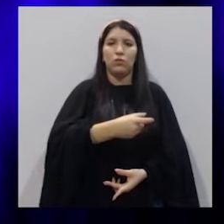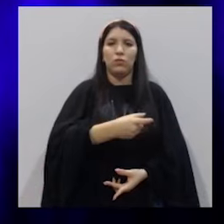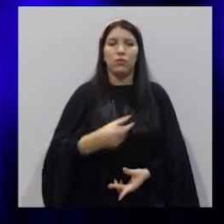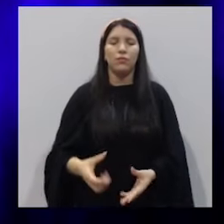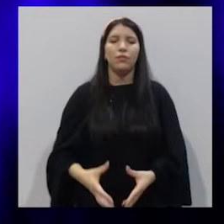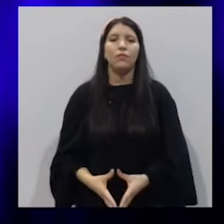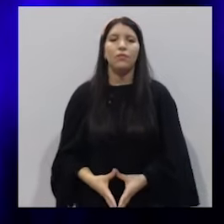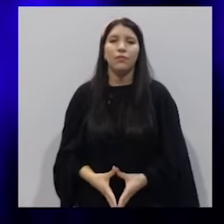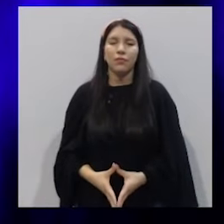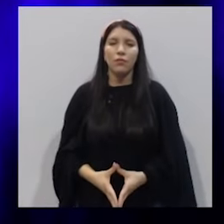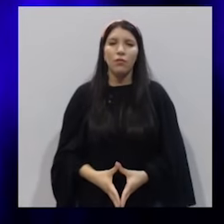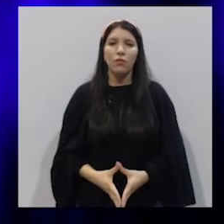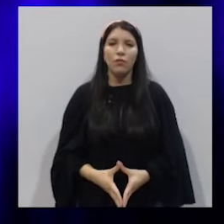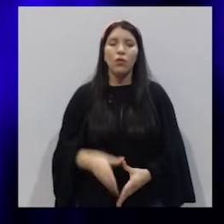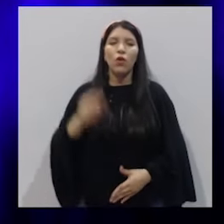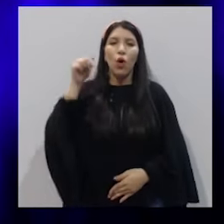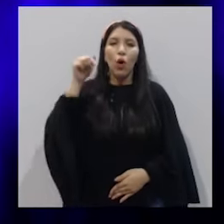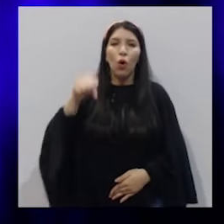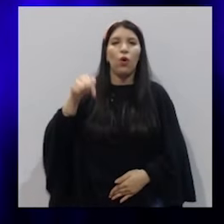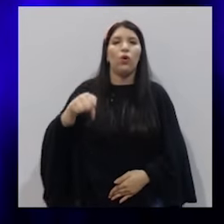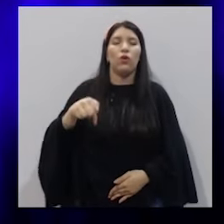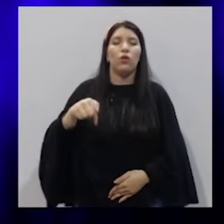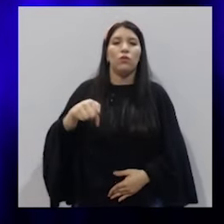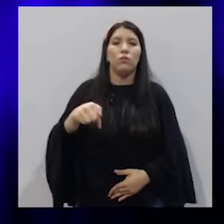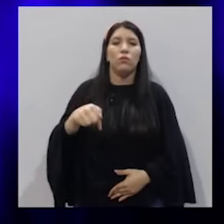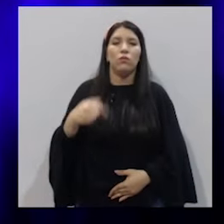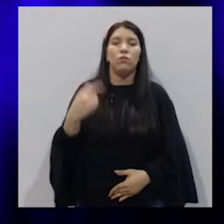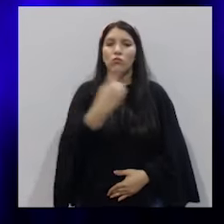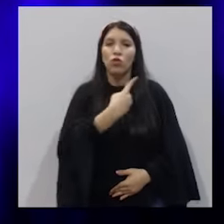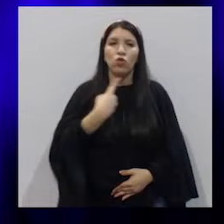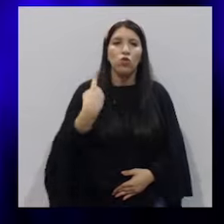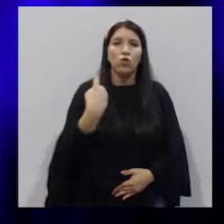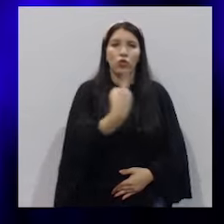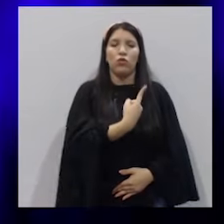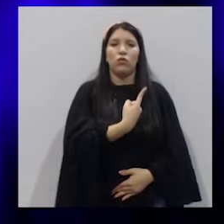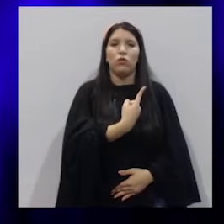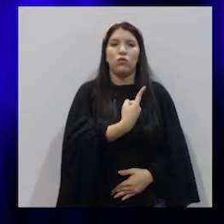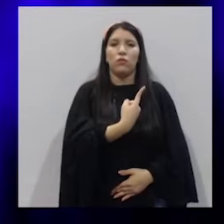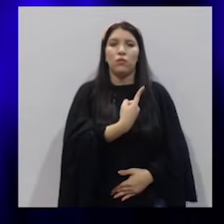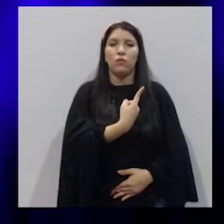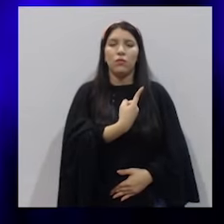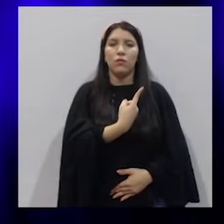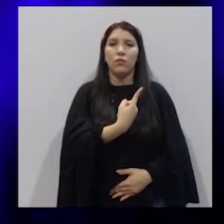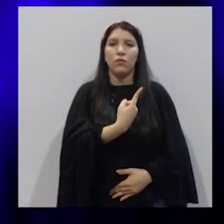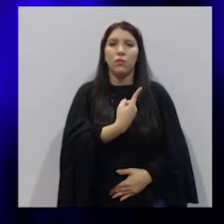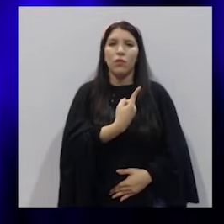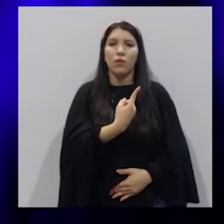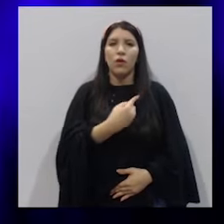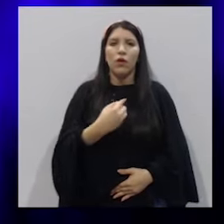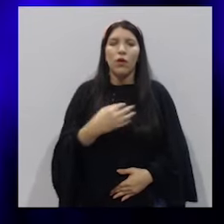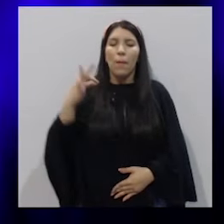santo exactamente lo mismo nos revela verdades de dios el espíritu santo nos ayuda a entender